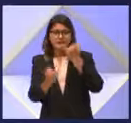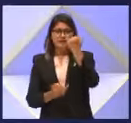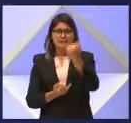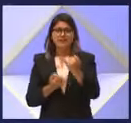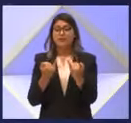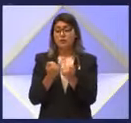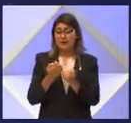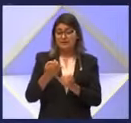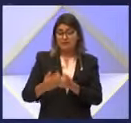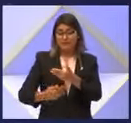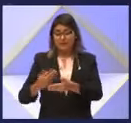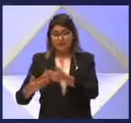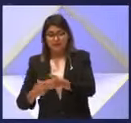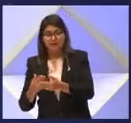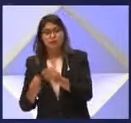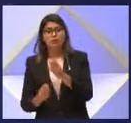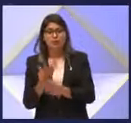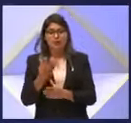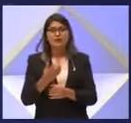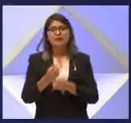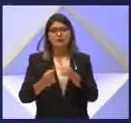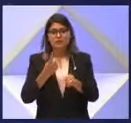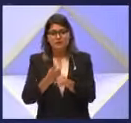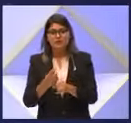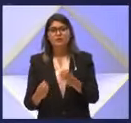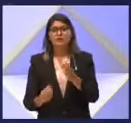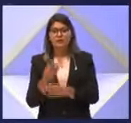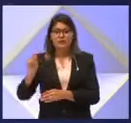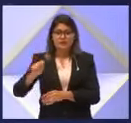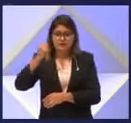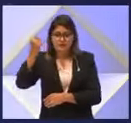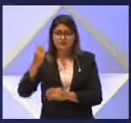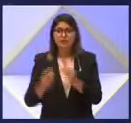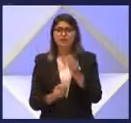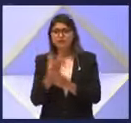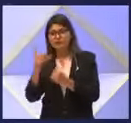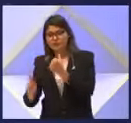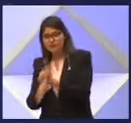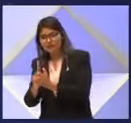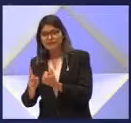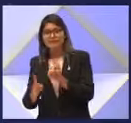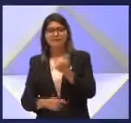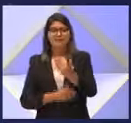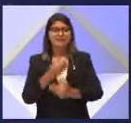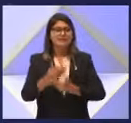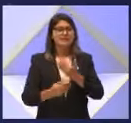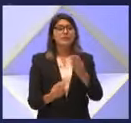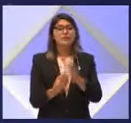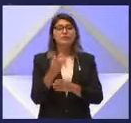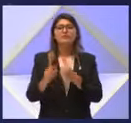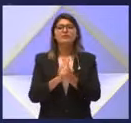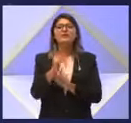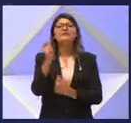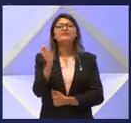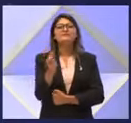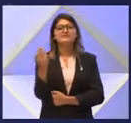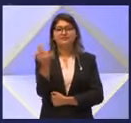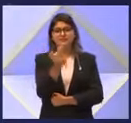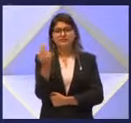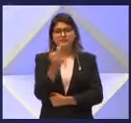tecnologías y las nuevas tecnologías crean nuevos problemas y los nuevos problemas requieren mentes que puedan ir creando